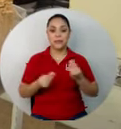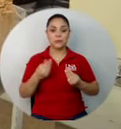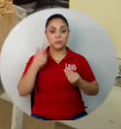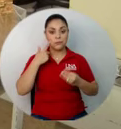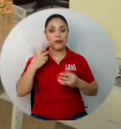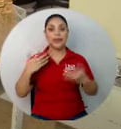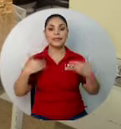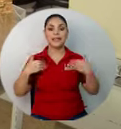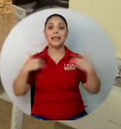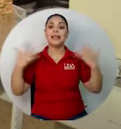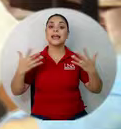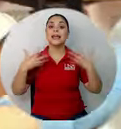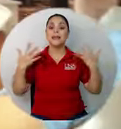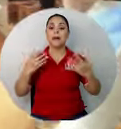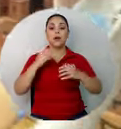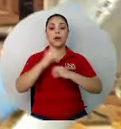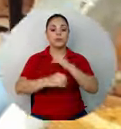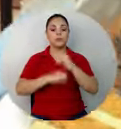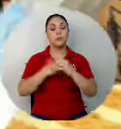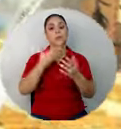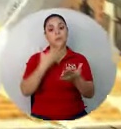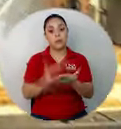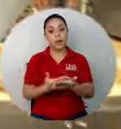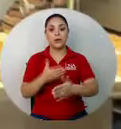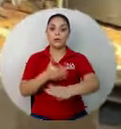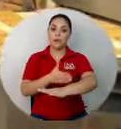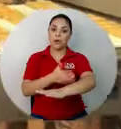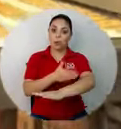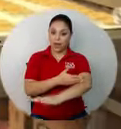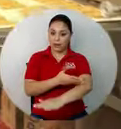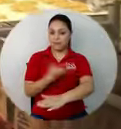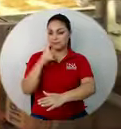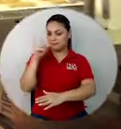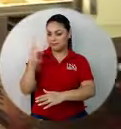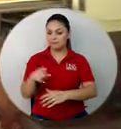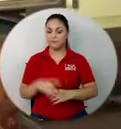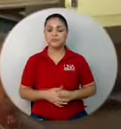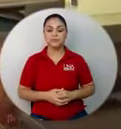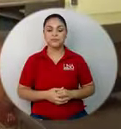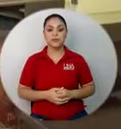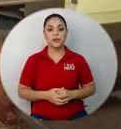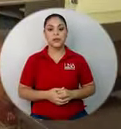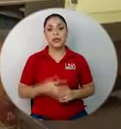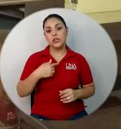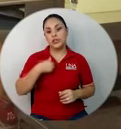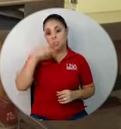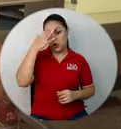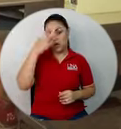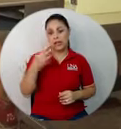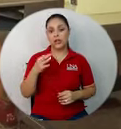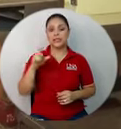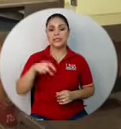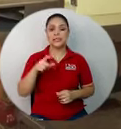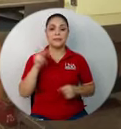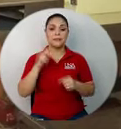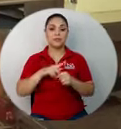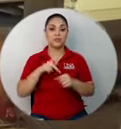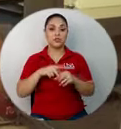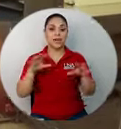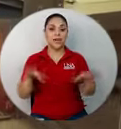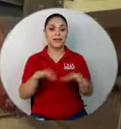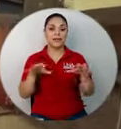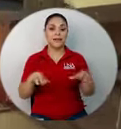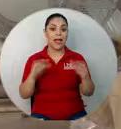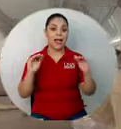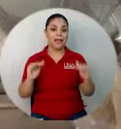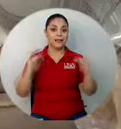clima organizacional idóneo o, en su defecto, mejorarlo si fuera necesario? Yo creo que acá tiene que haber una participación